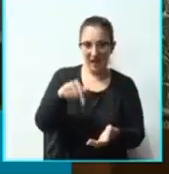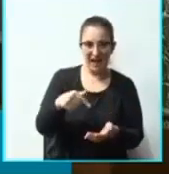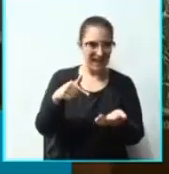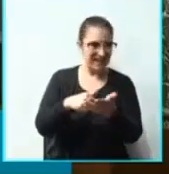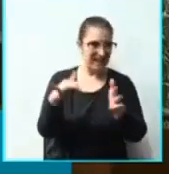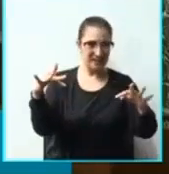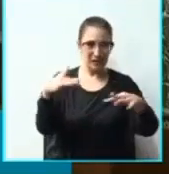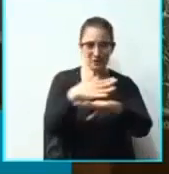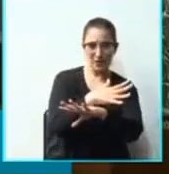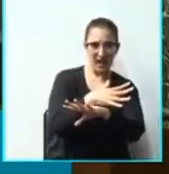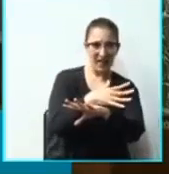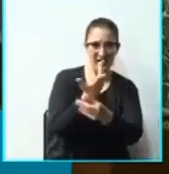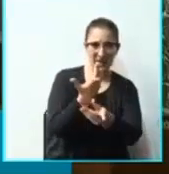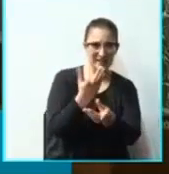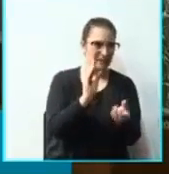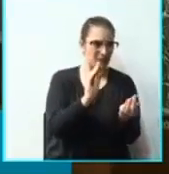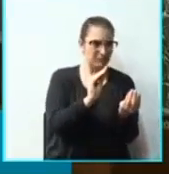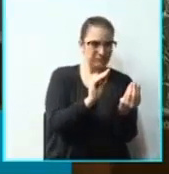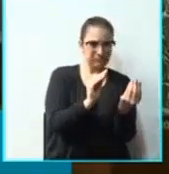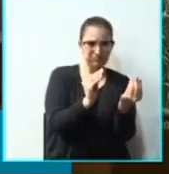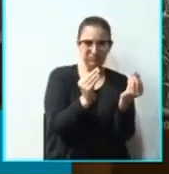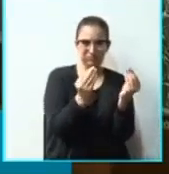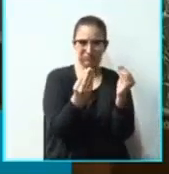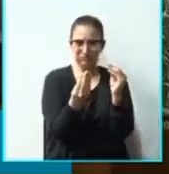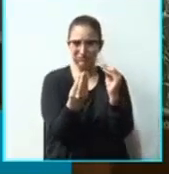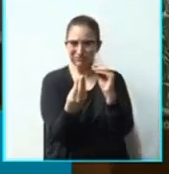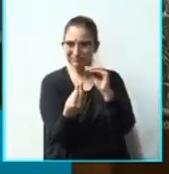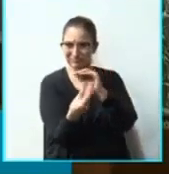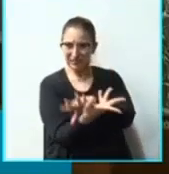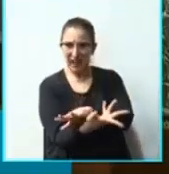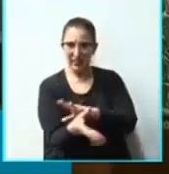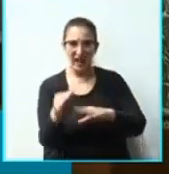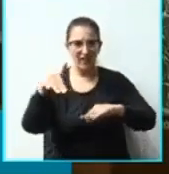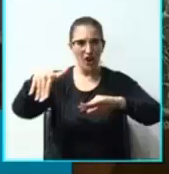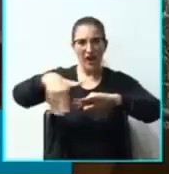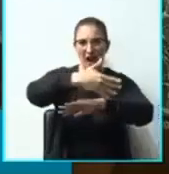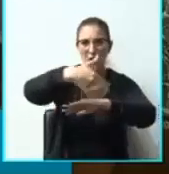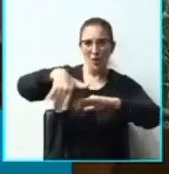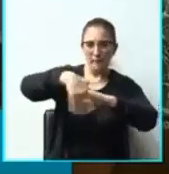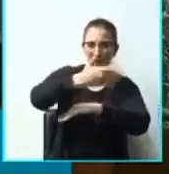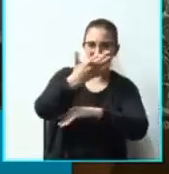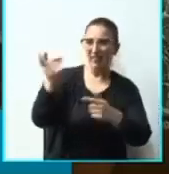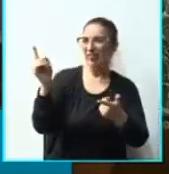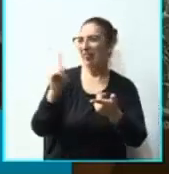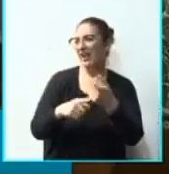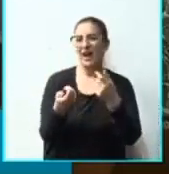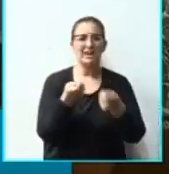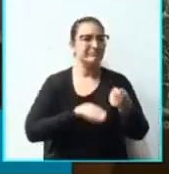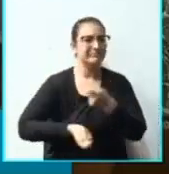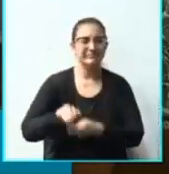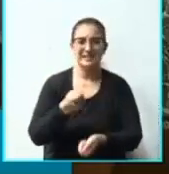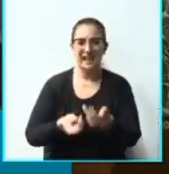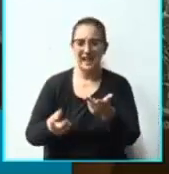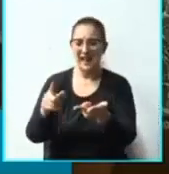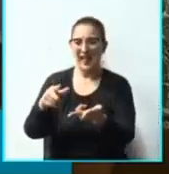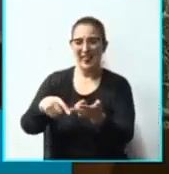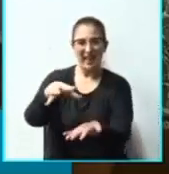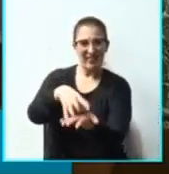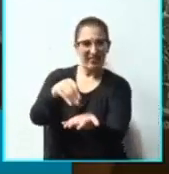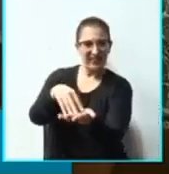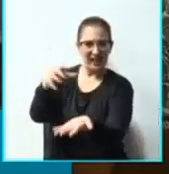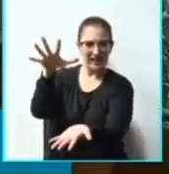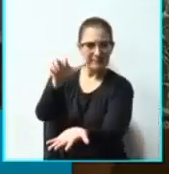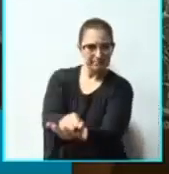fueron moldeando con esa visión de autopistas, de negociados, de apropiación del suelo que hizo la